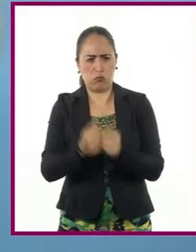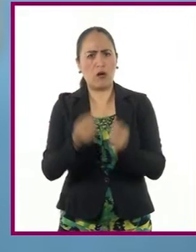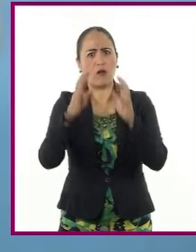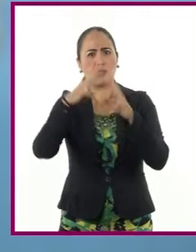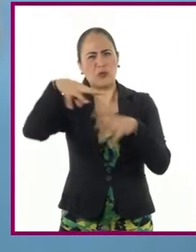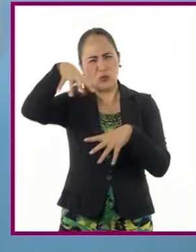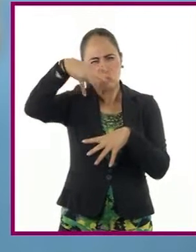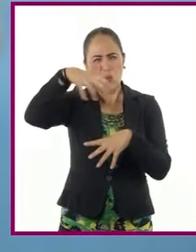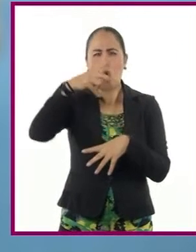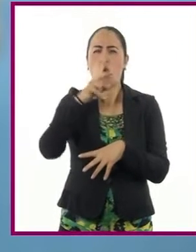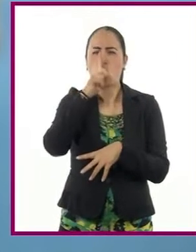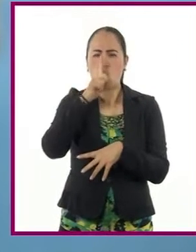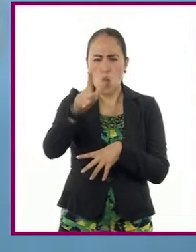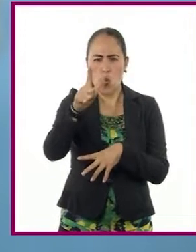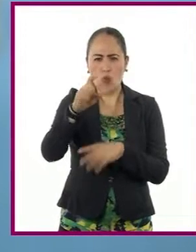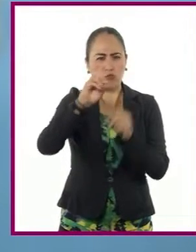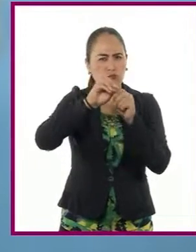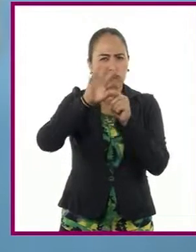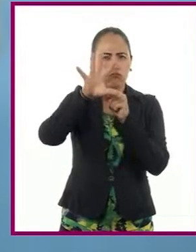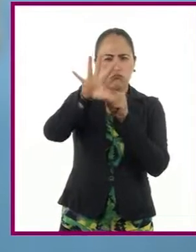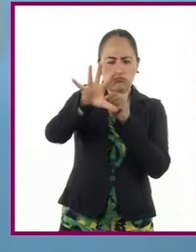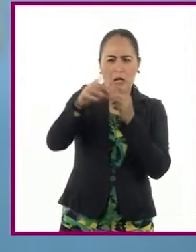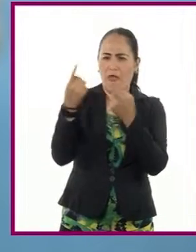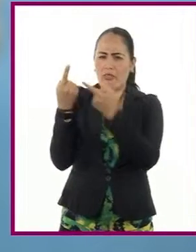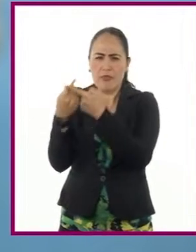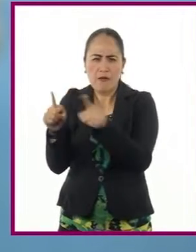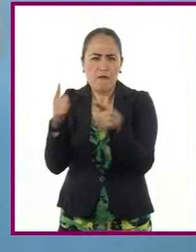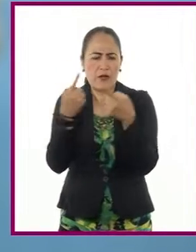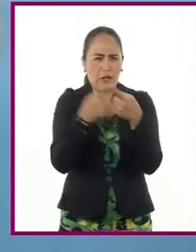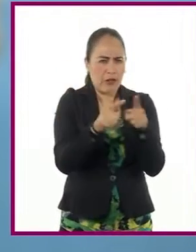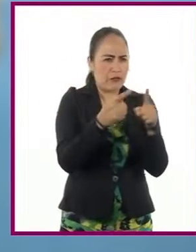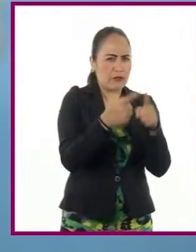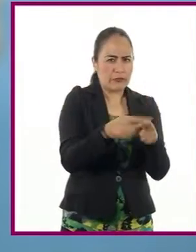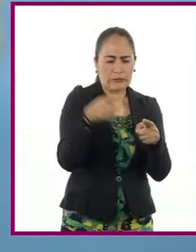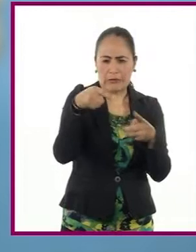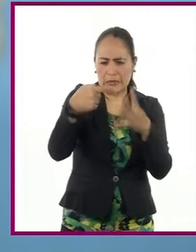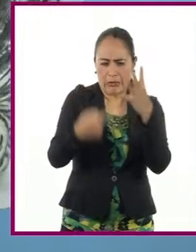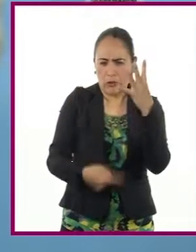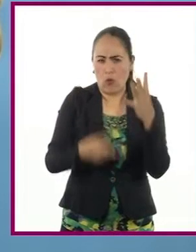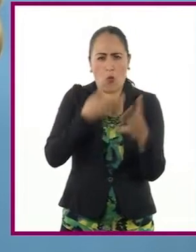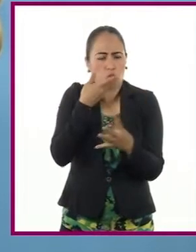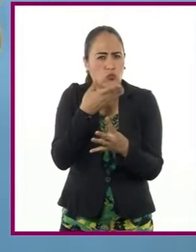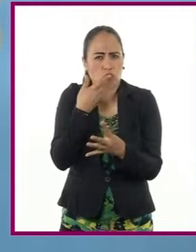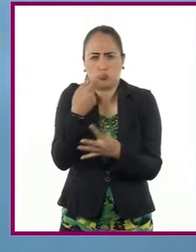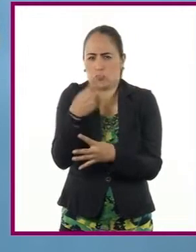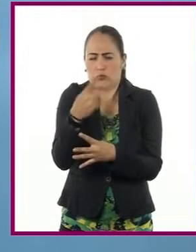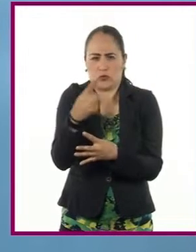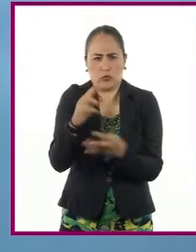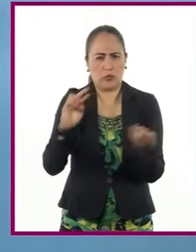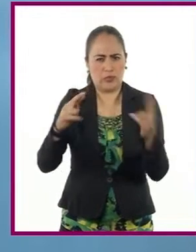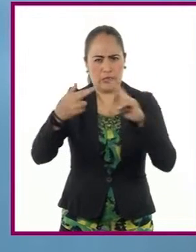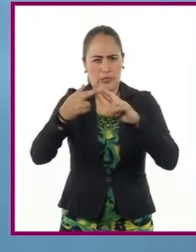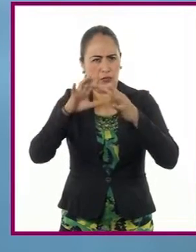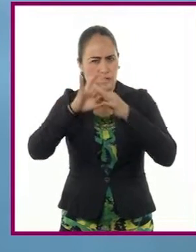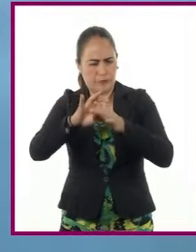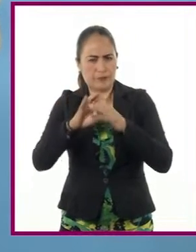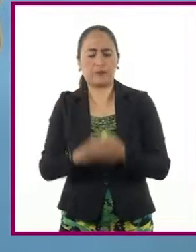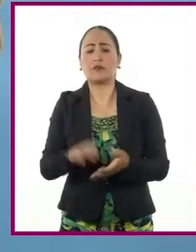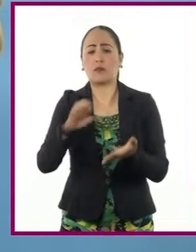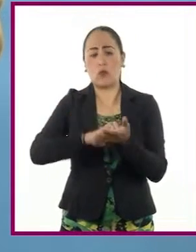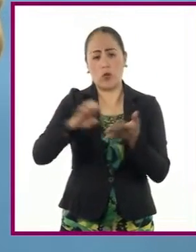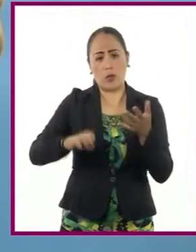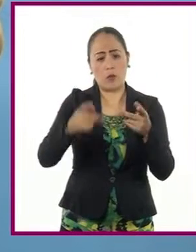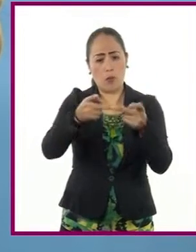candeleros, lámparas y otros objetos destinados al culto que existían en las iglesias. En materia de vajillas, por